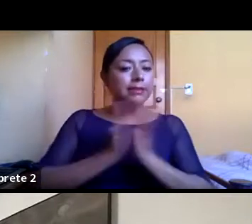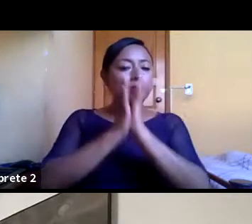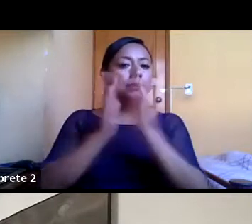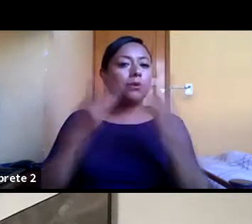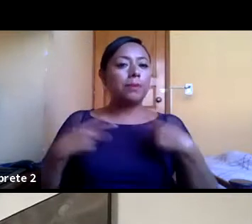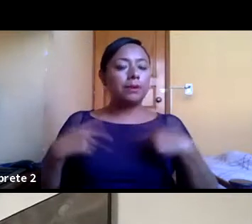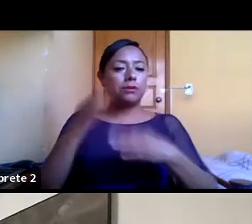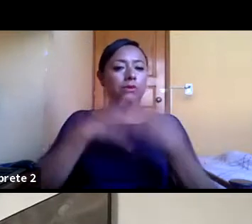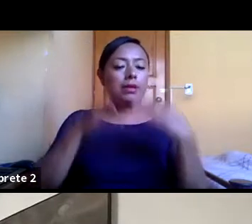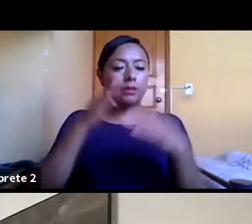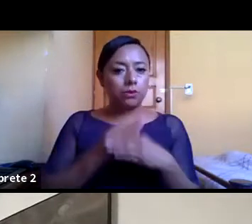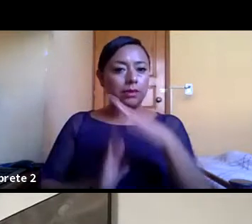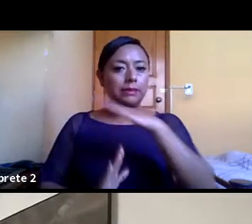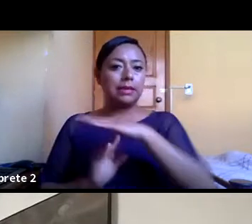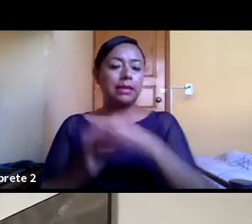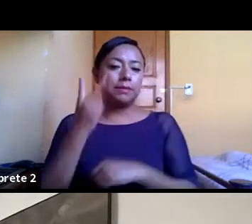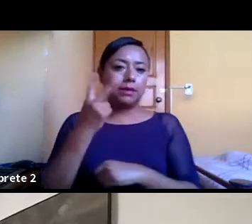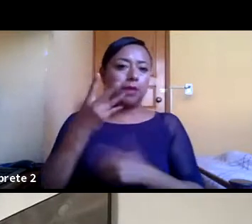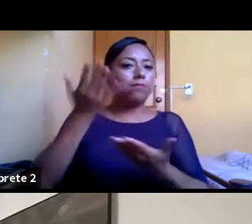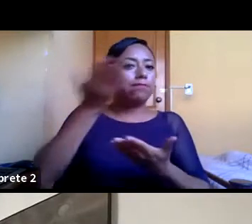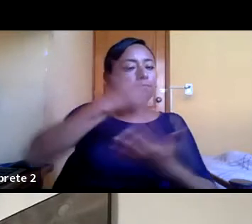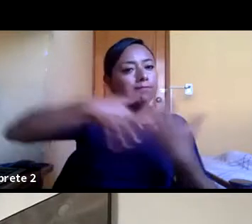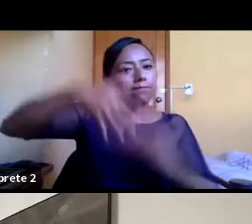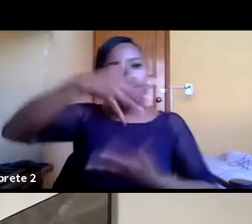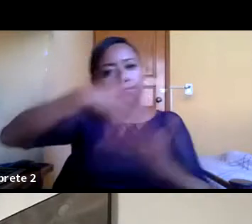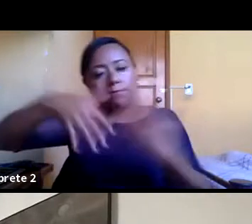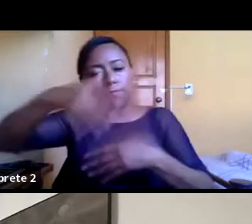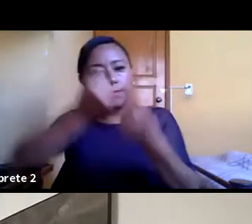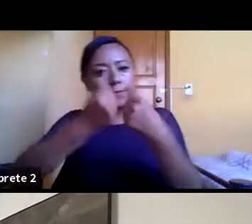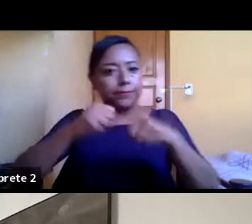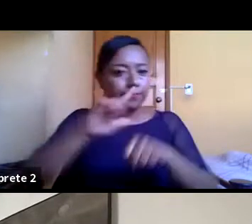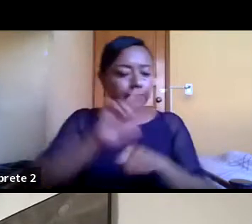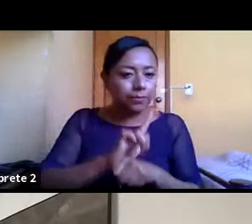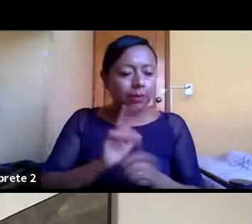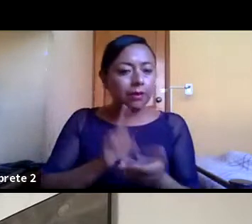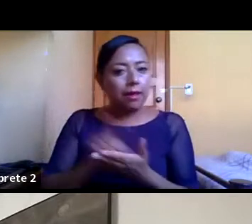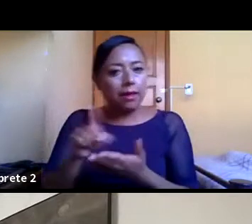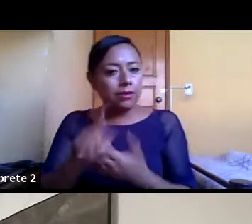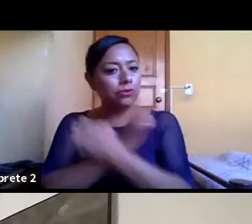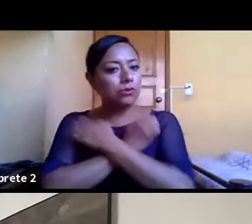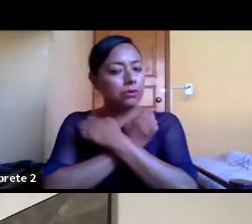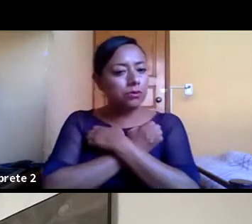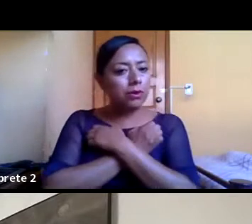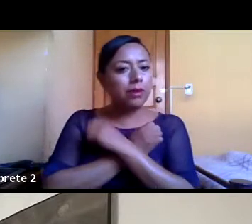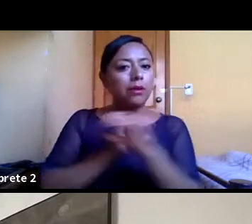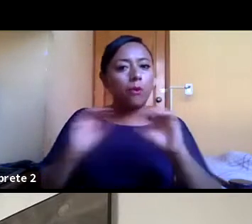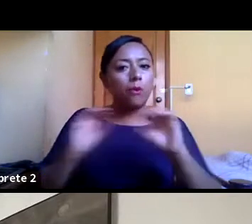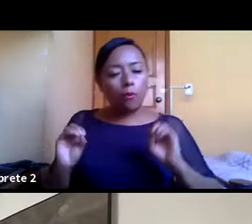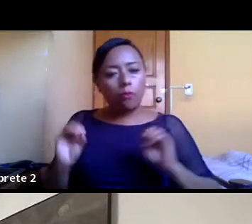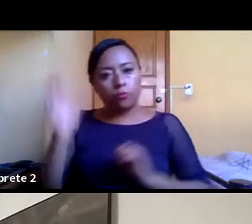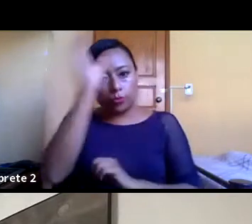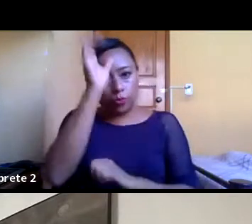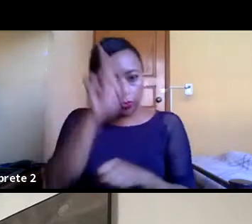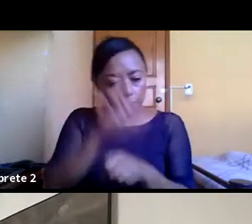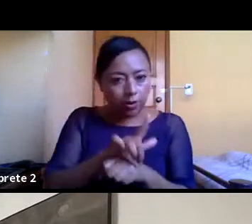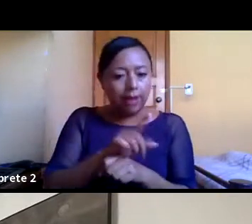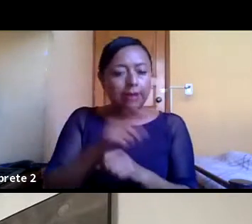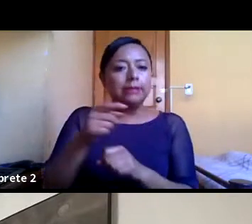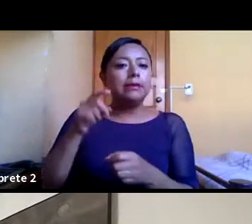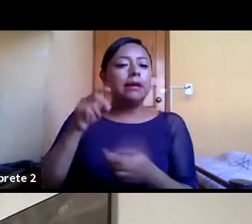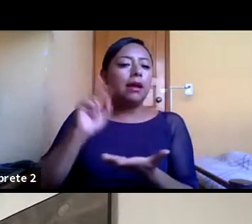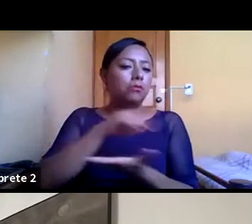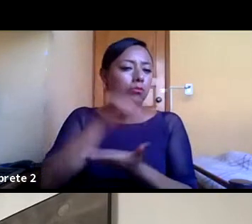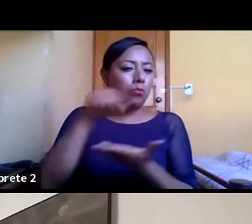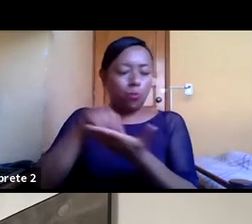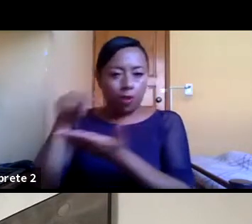mesa 2, la convivencia social, derechos educativos, culturales en el espacio público. Asimismo, se